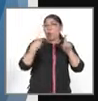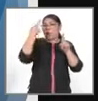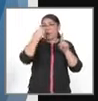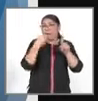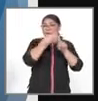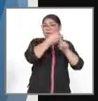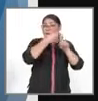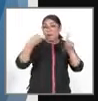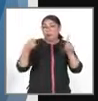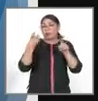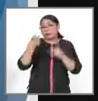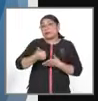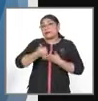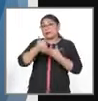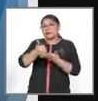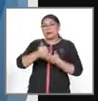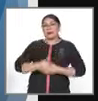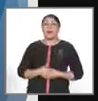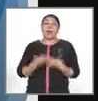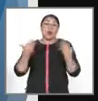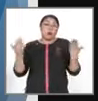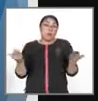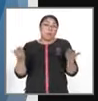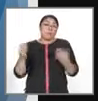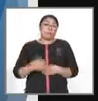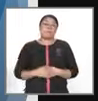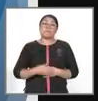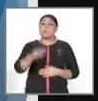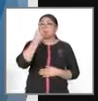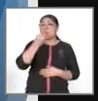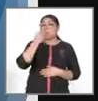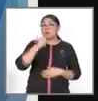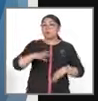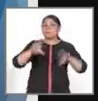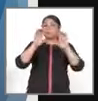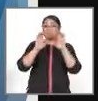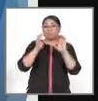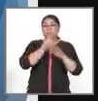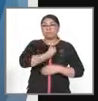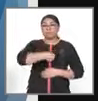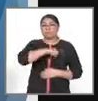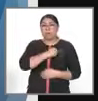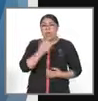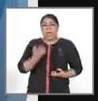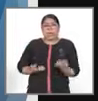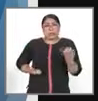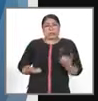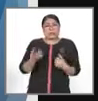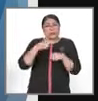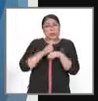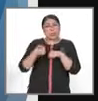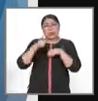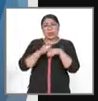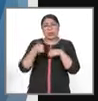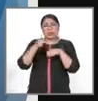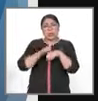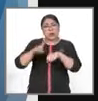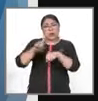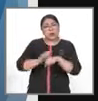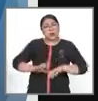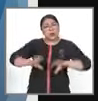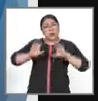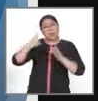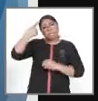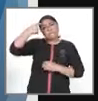acciones ya más claras que tenemos hoy en día es cuidar la alimentación de nuestros hijos realizar un ejercicio diario todos los días cuidar la